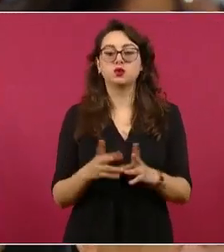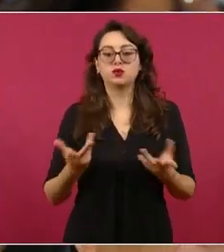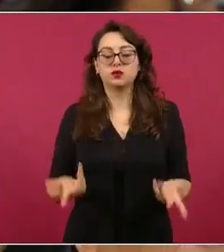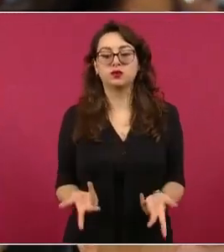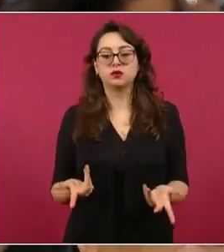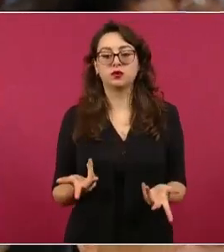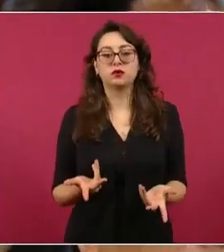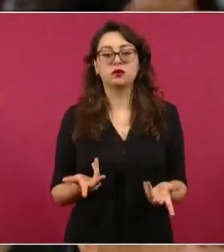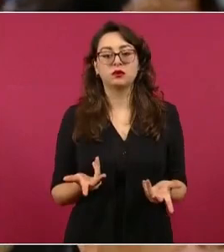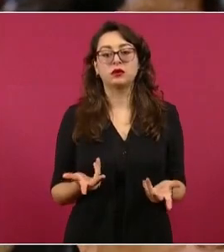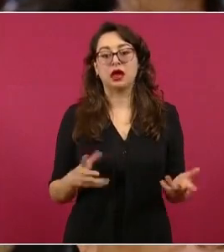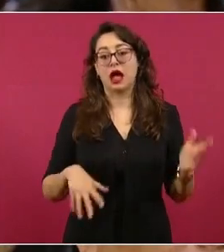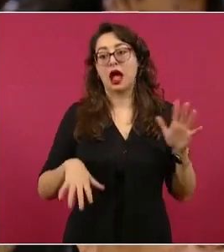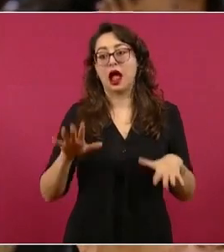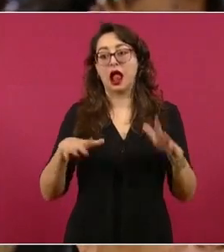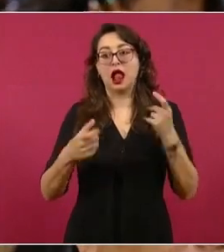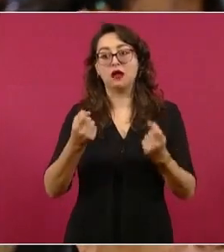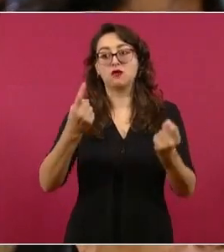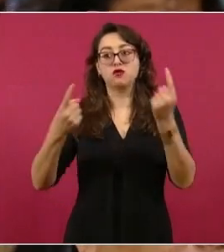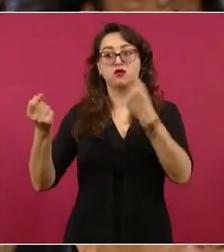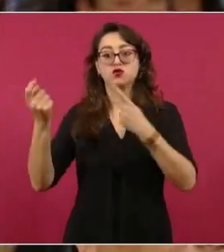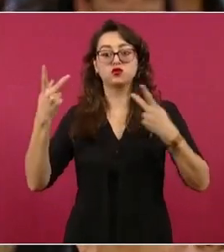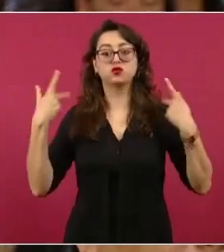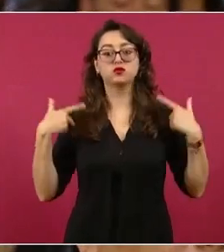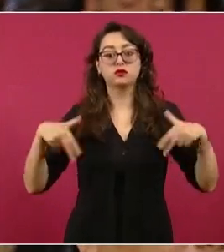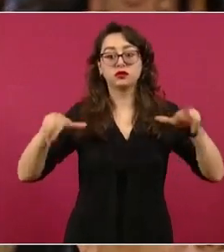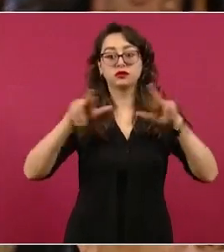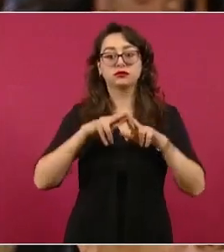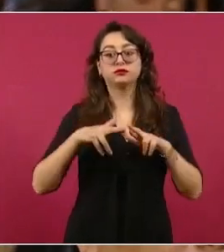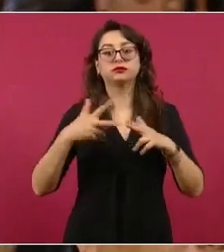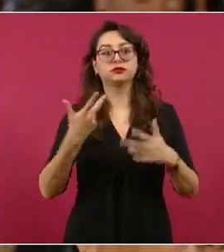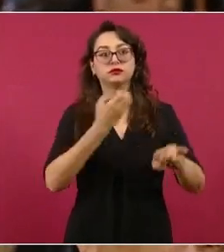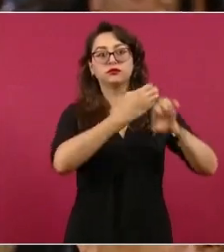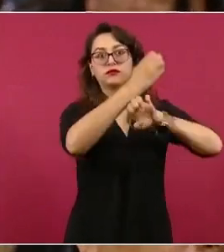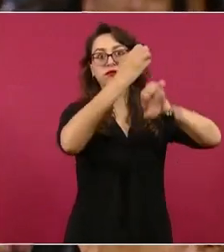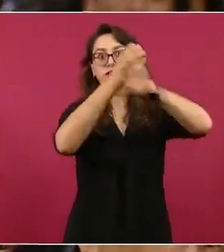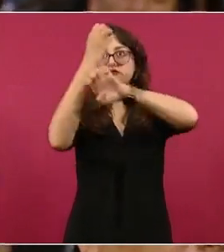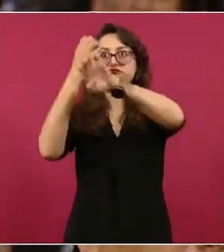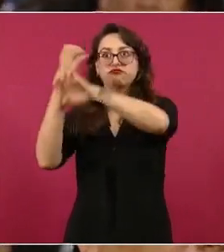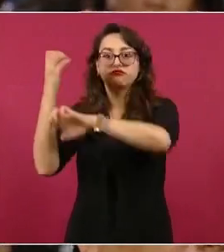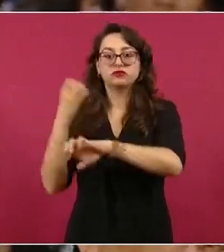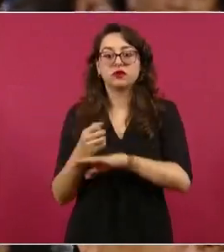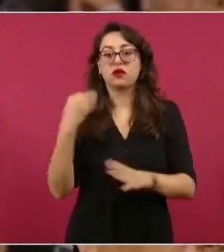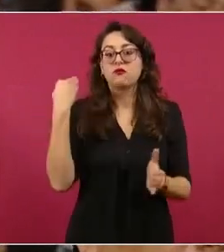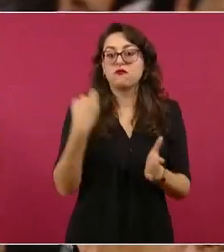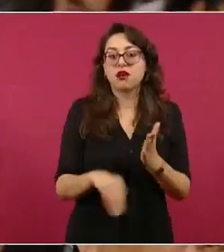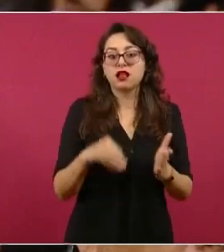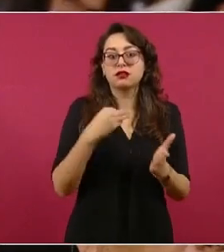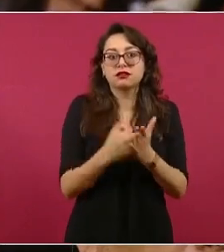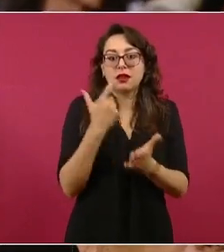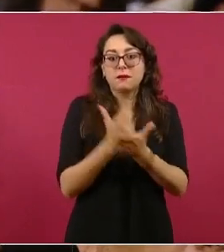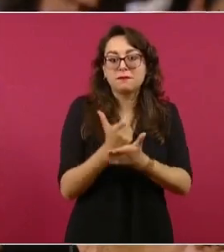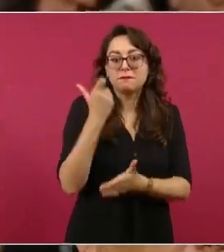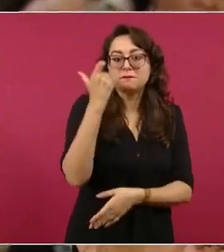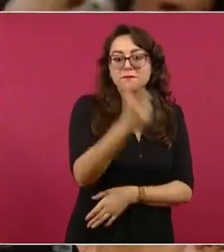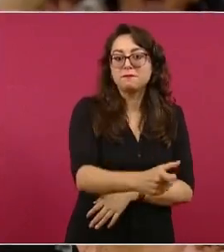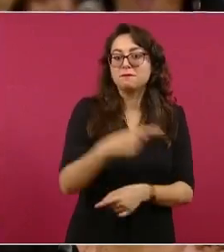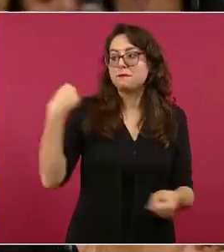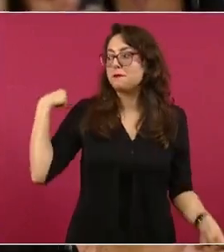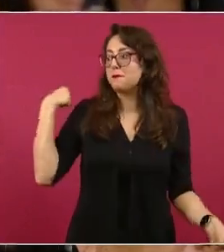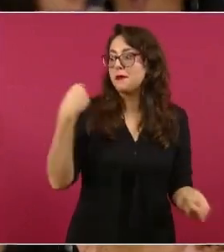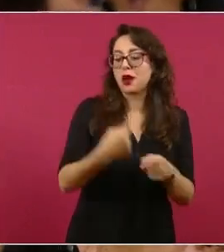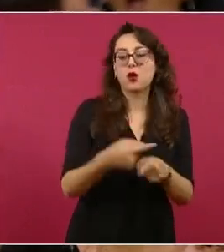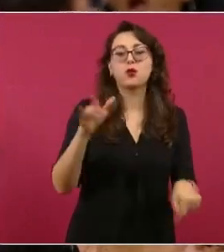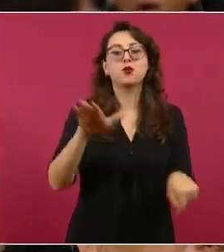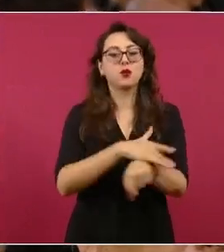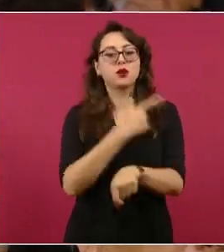les ha pagado por completo, porque a veces se atora en los estados el pago, porque luego se liberan los recursos, pero luego en los